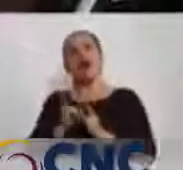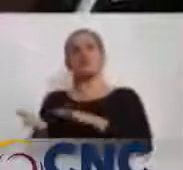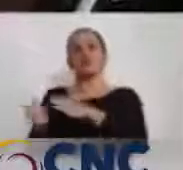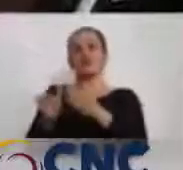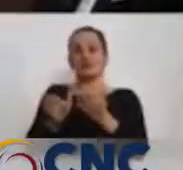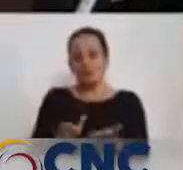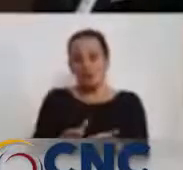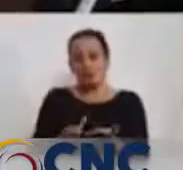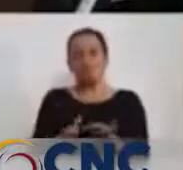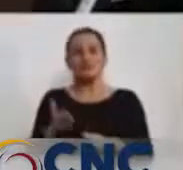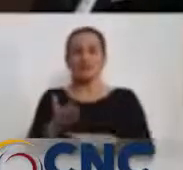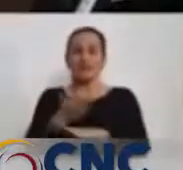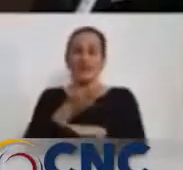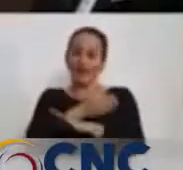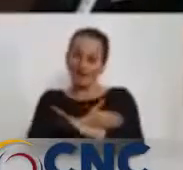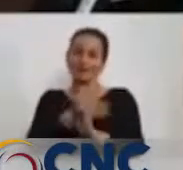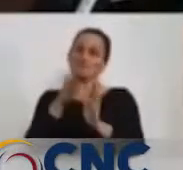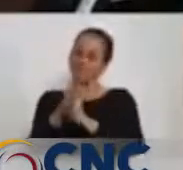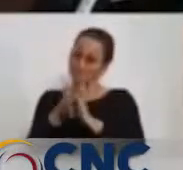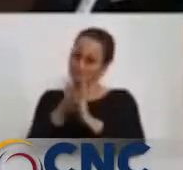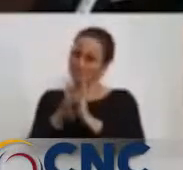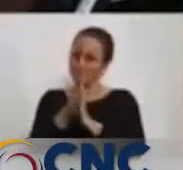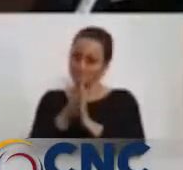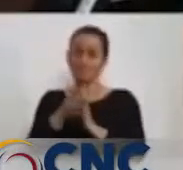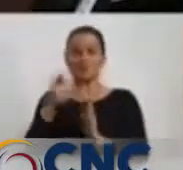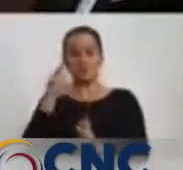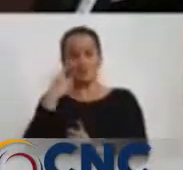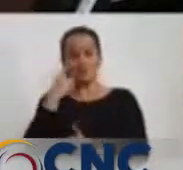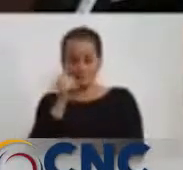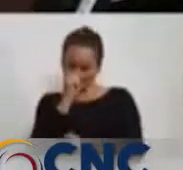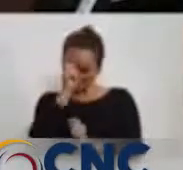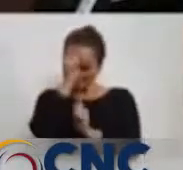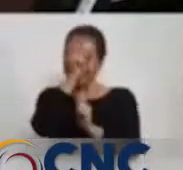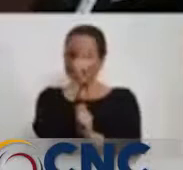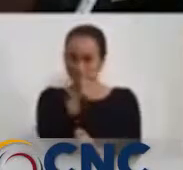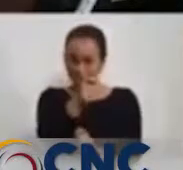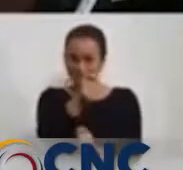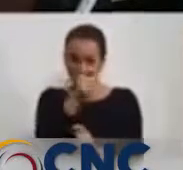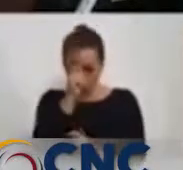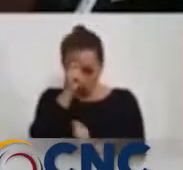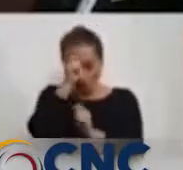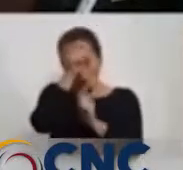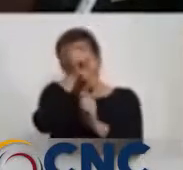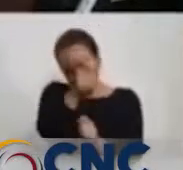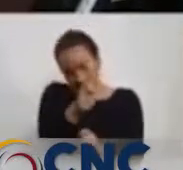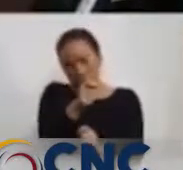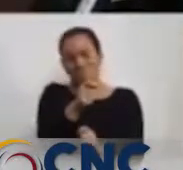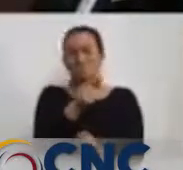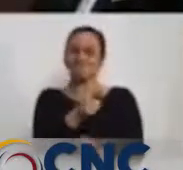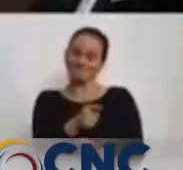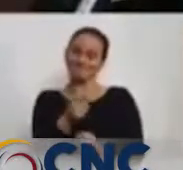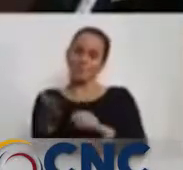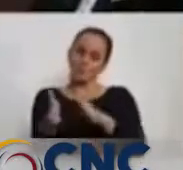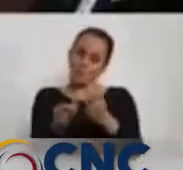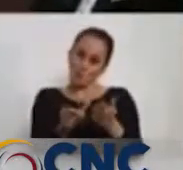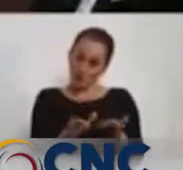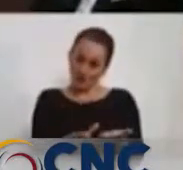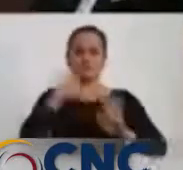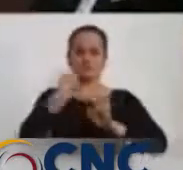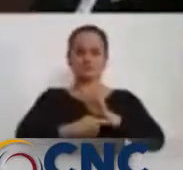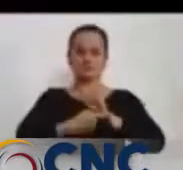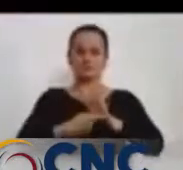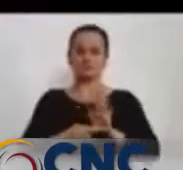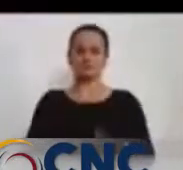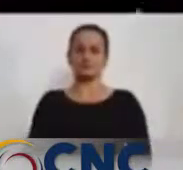El senador José Alfredo Géneco Zuleta presentó una proposición para reconocer y mostrar al maestro Jorge Antonio Oñate González como ejemplo